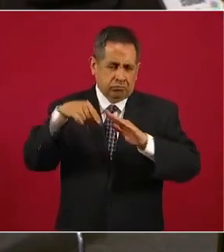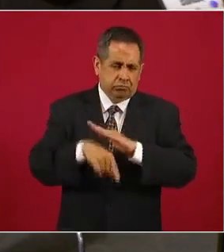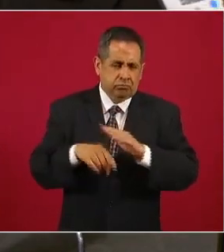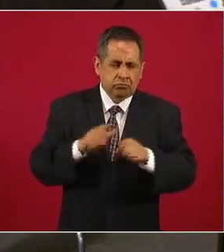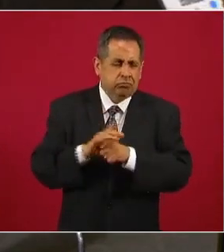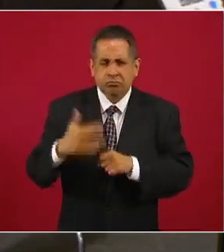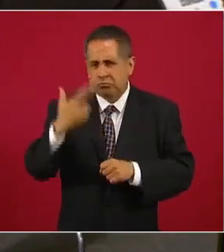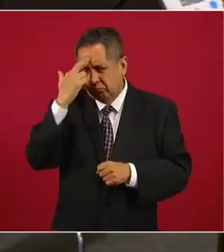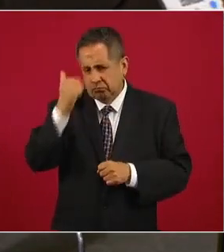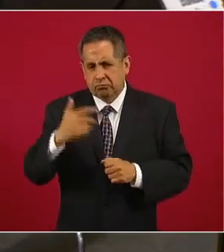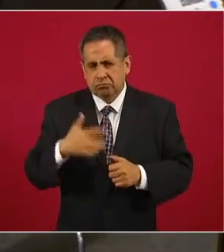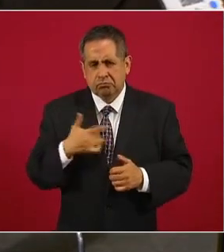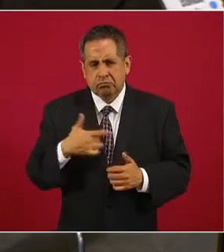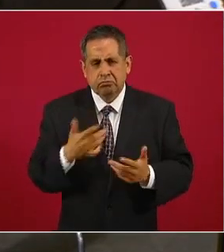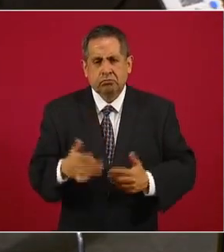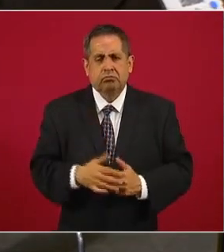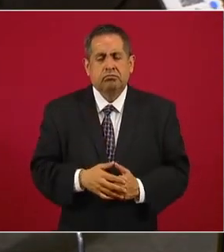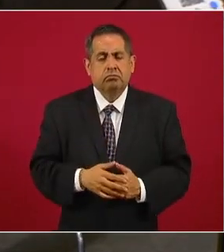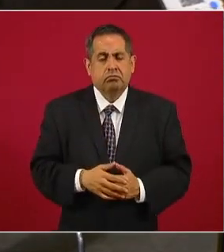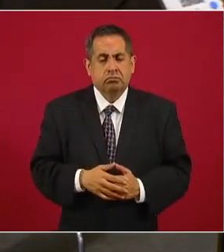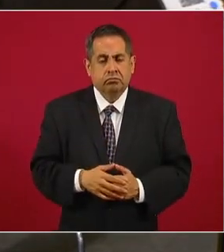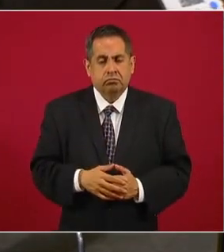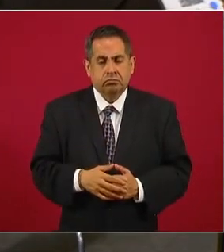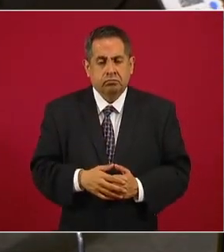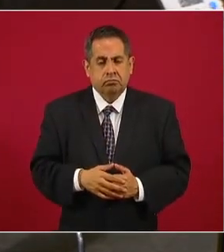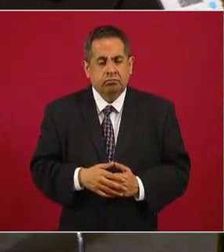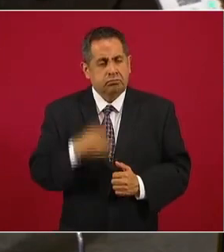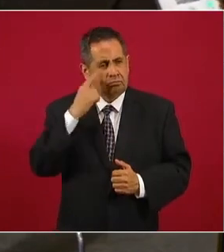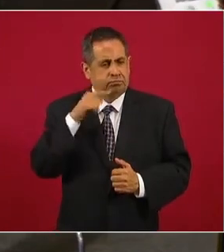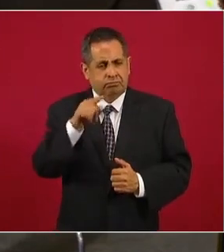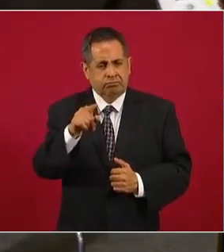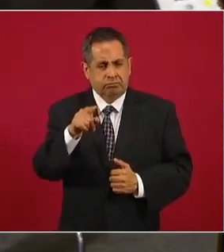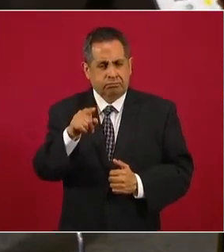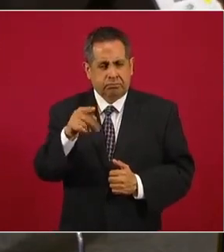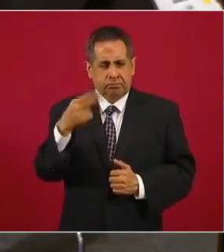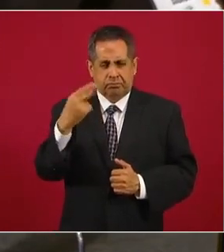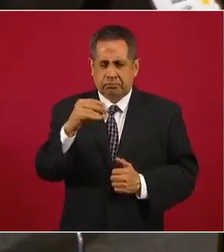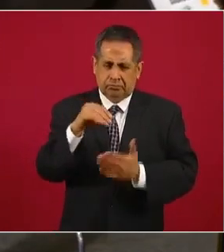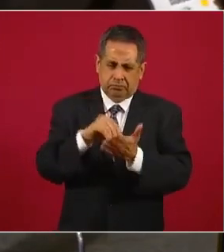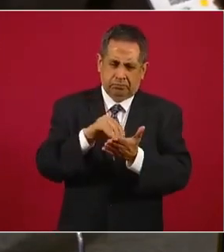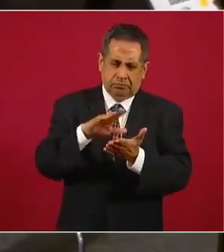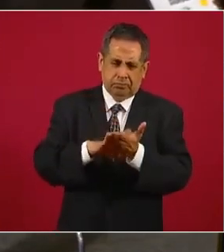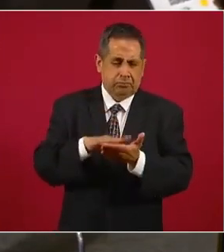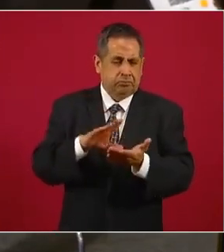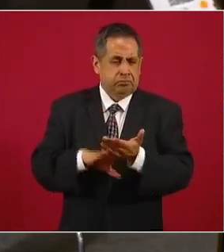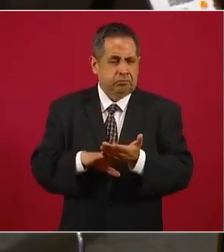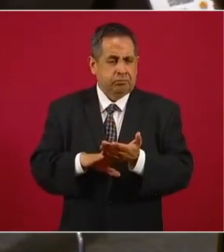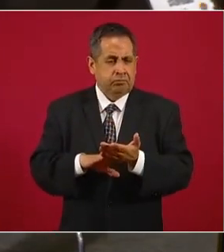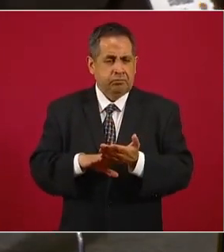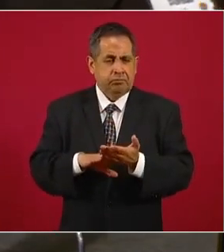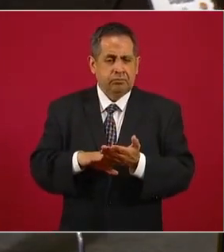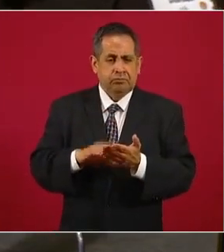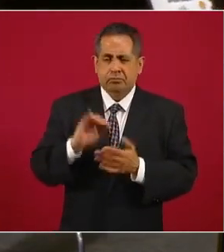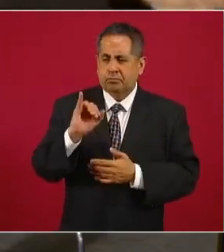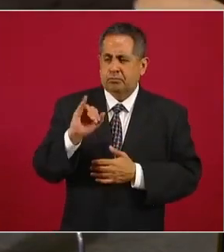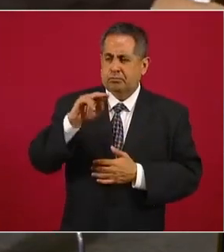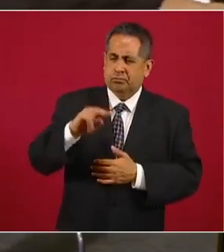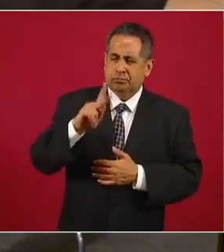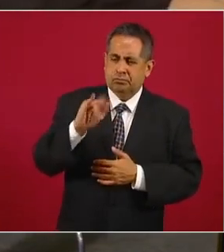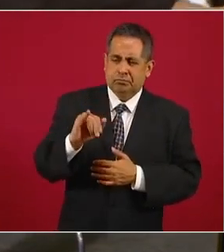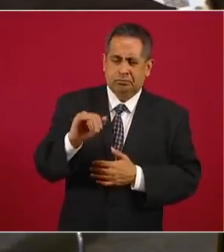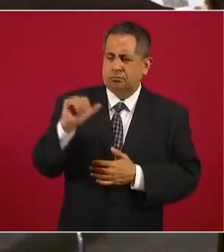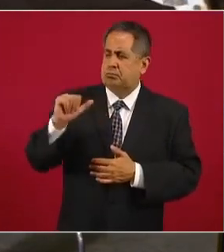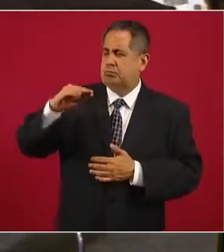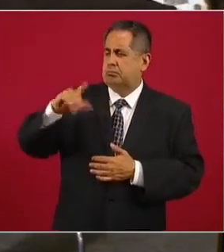motivos que lo llevaron a registrar su nombre ante el Instituto de la Propiedad Industrial. Durante